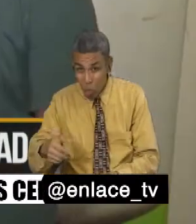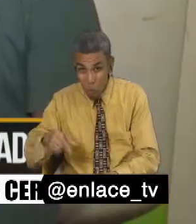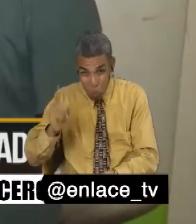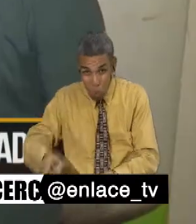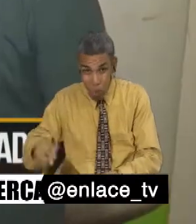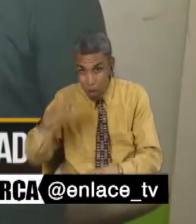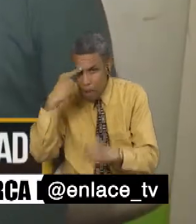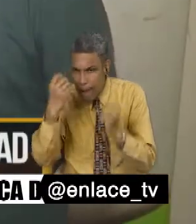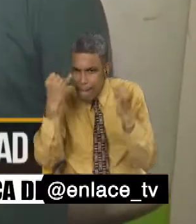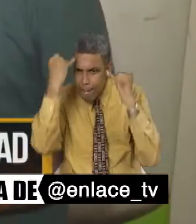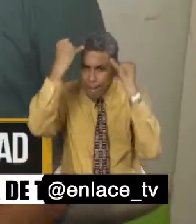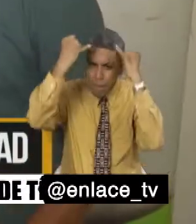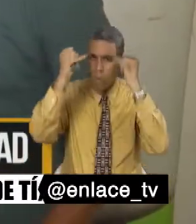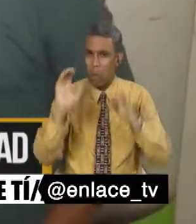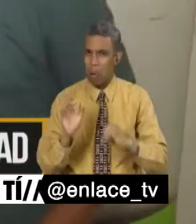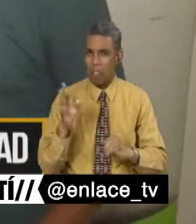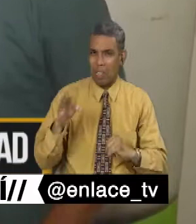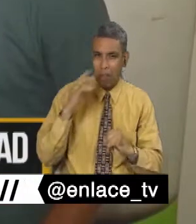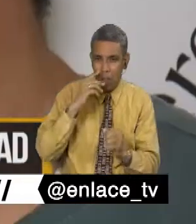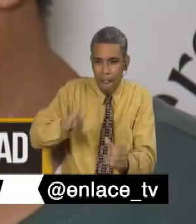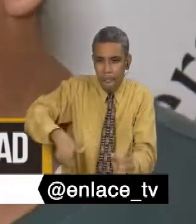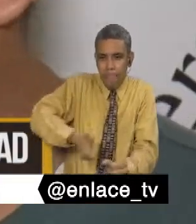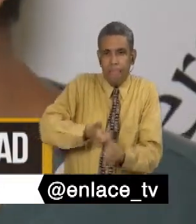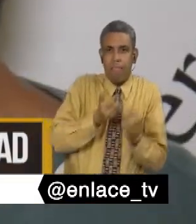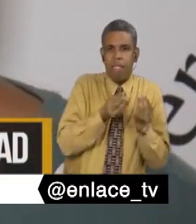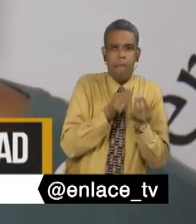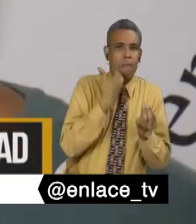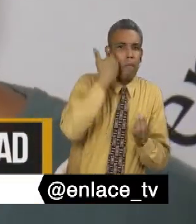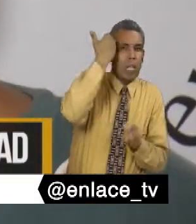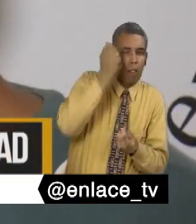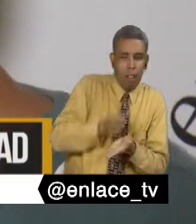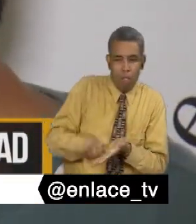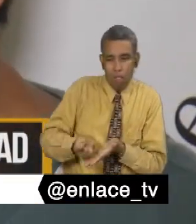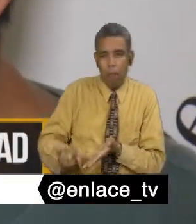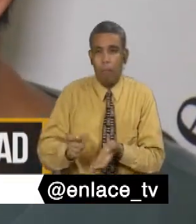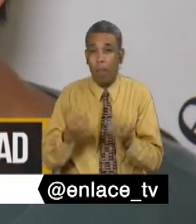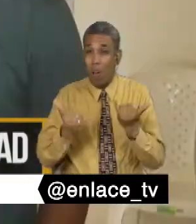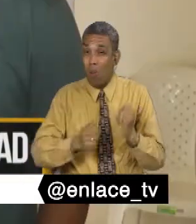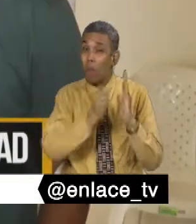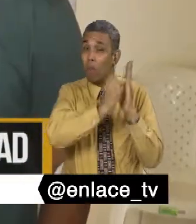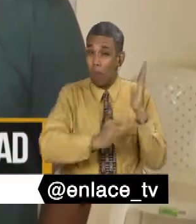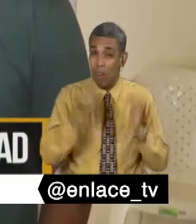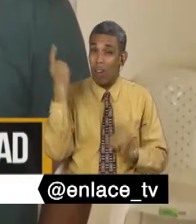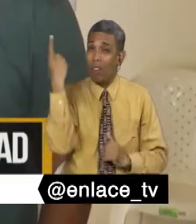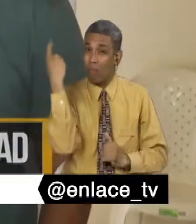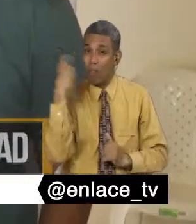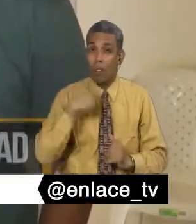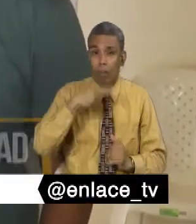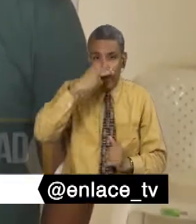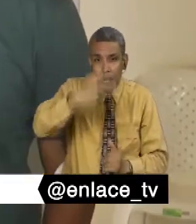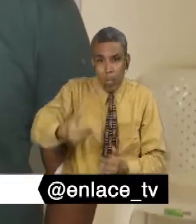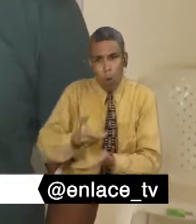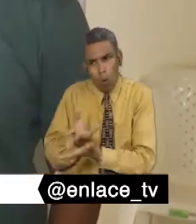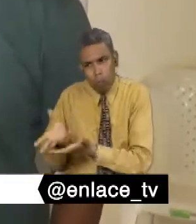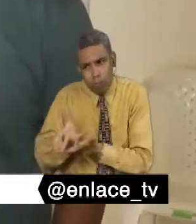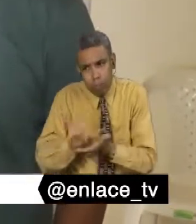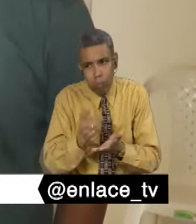en Barranquilla. Para Credos es importante adelantar políticas públicas que ayuden a mitigar esta situación de inseguridad que vive el puerto